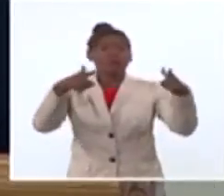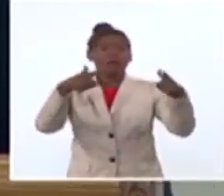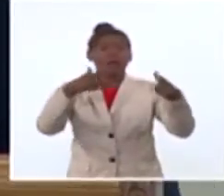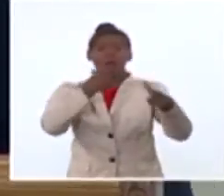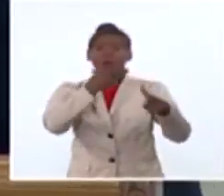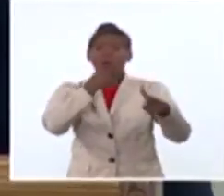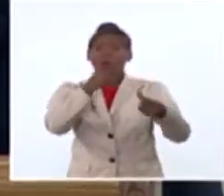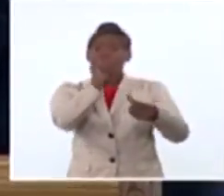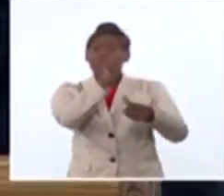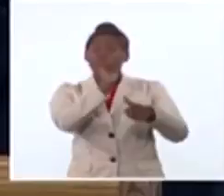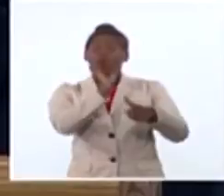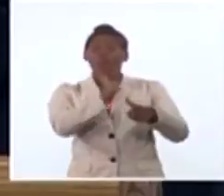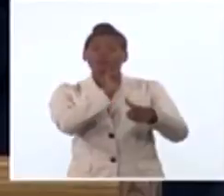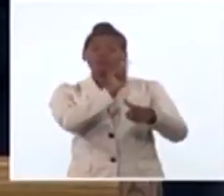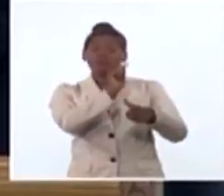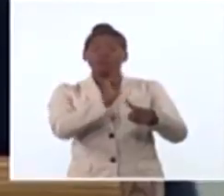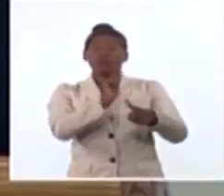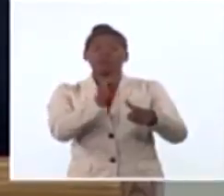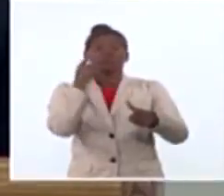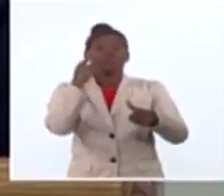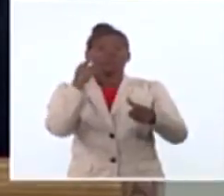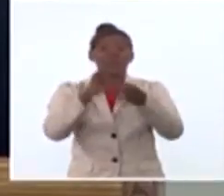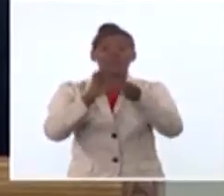nuestra región.